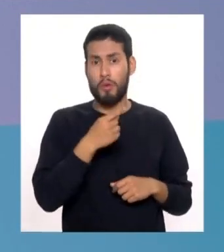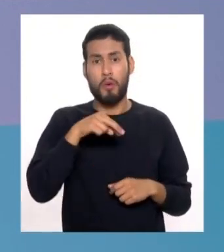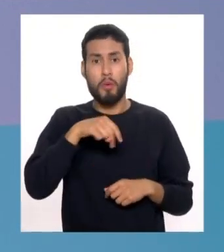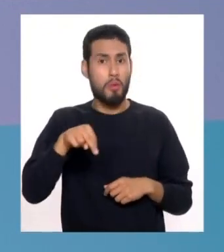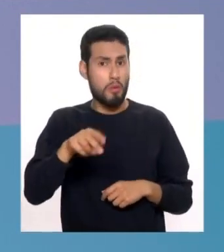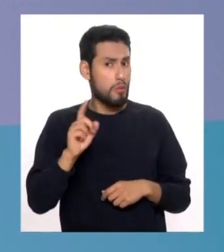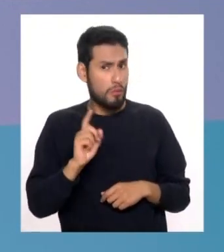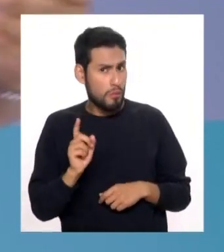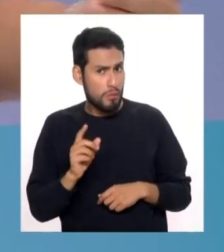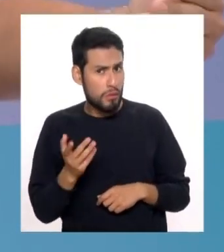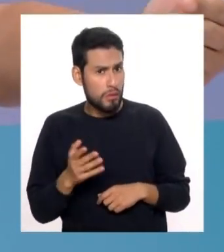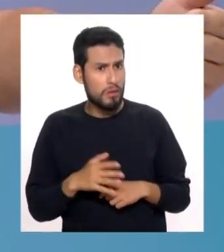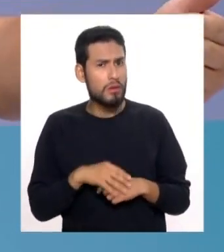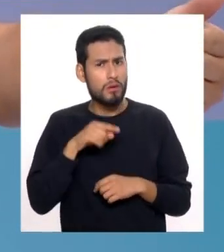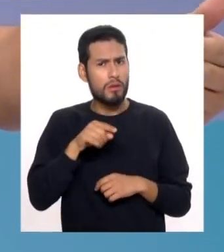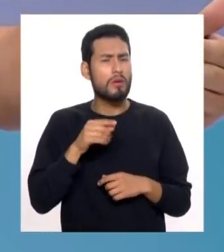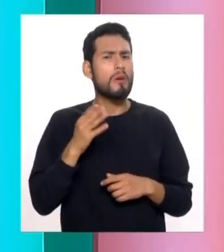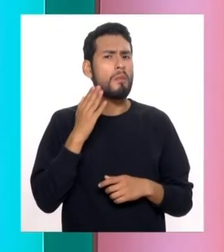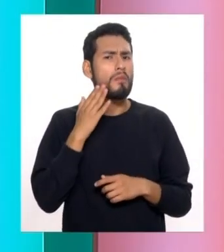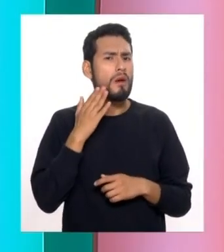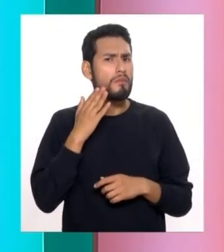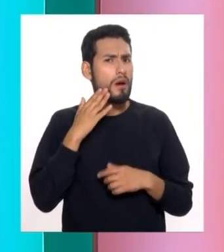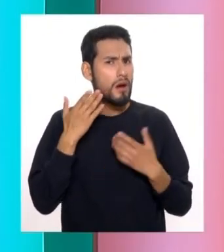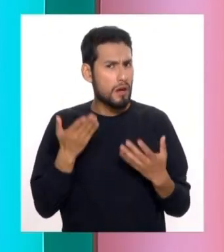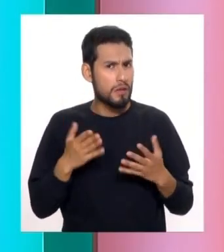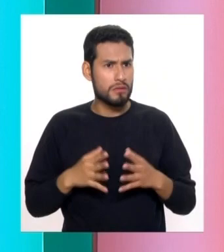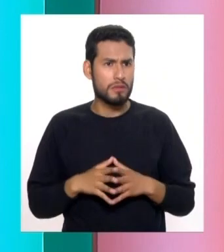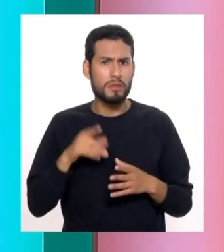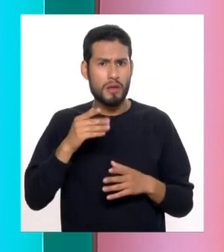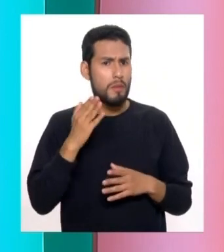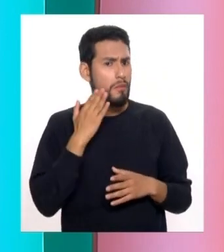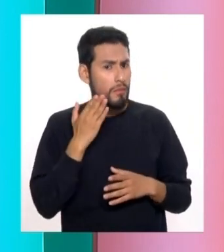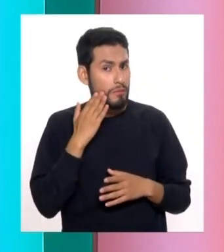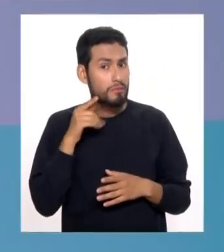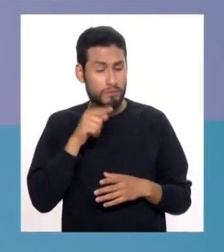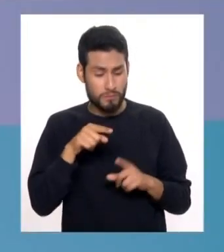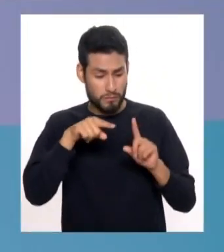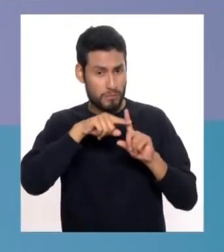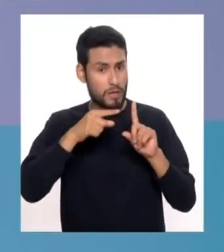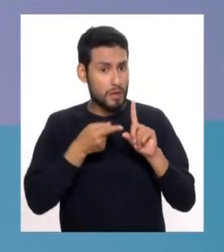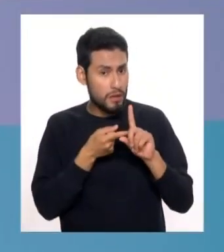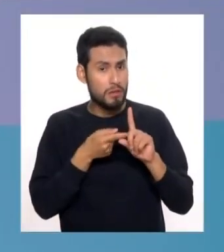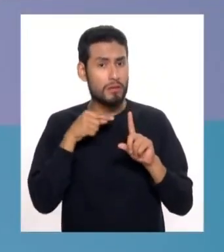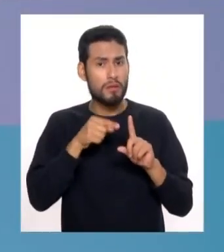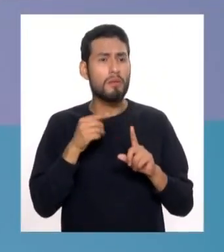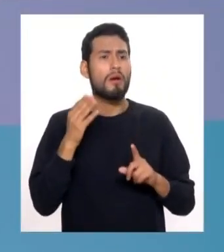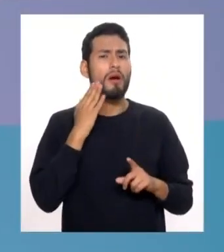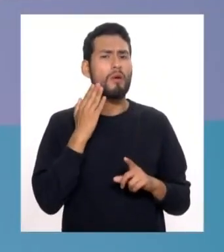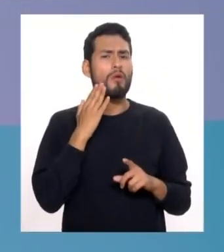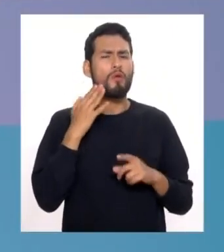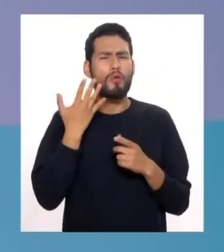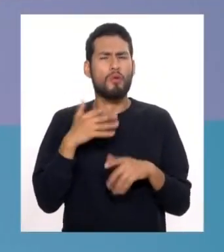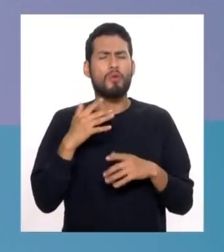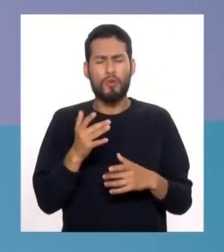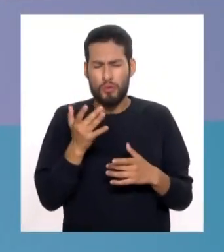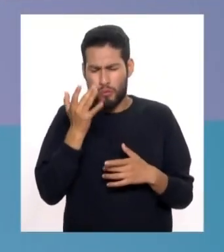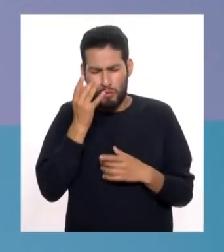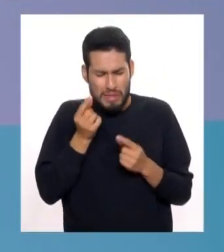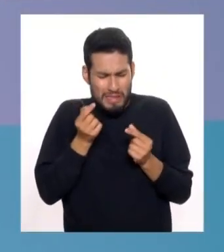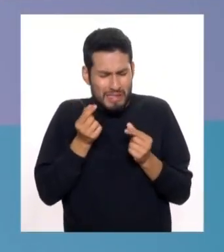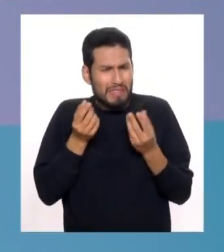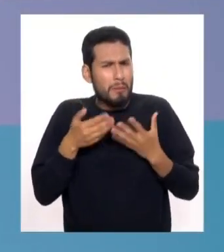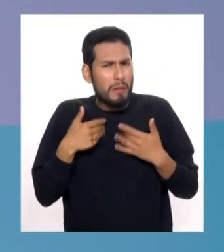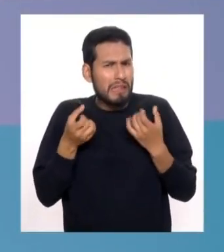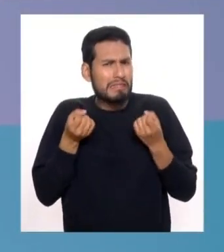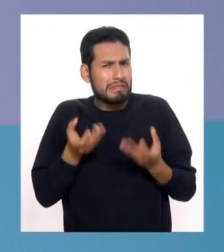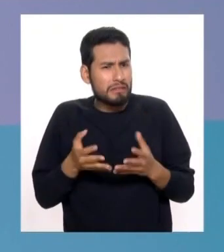caminando, viene dentro de una madre. Y esa madre durante el embarazo se encuentra en la etapa más sensible que una persona puede